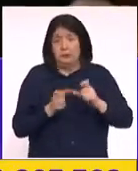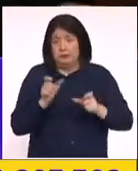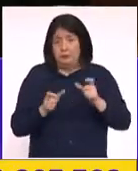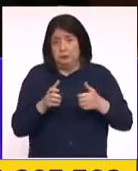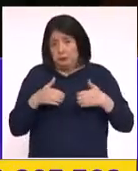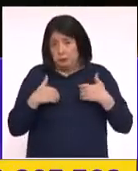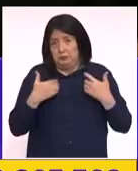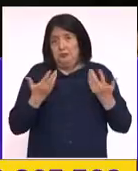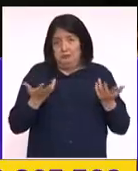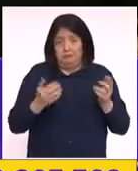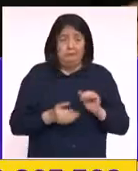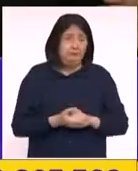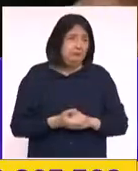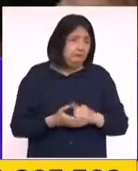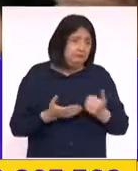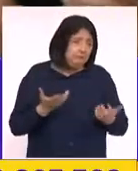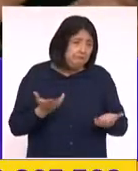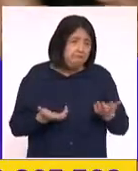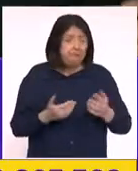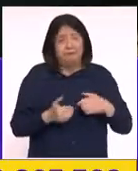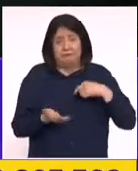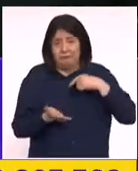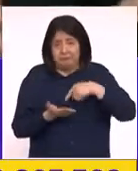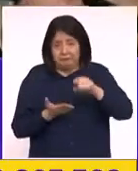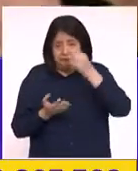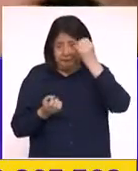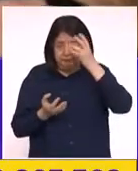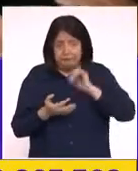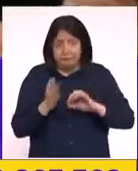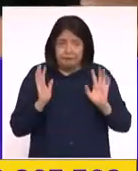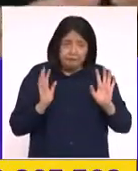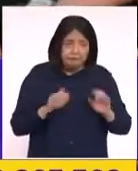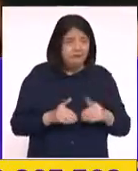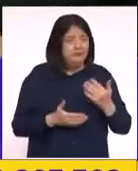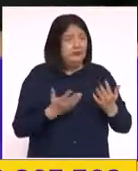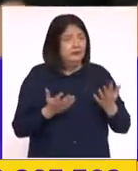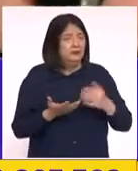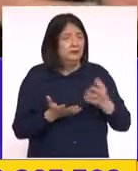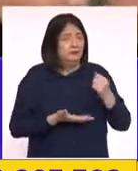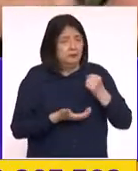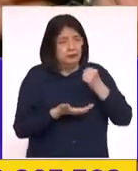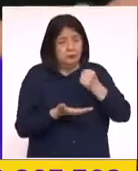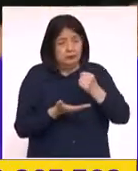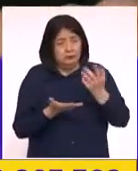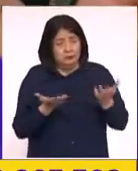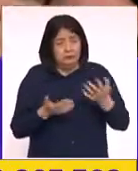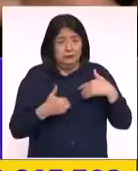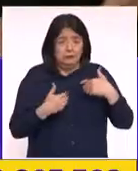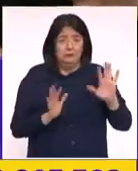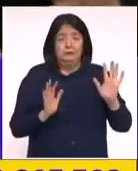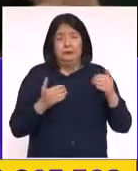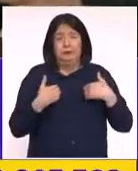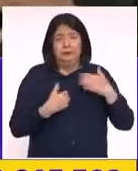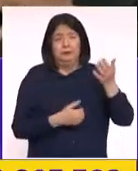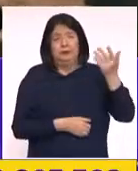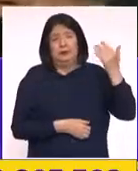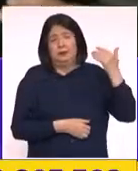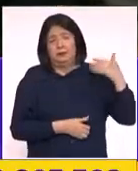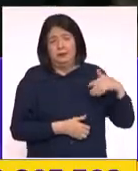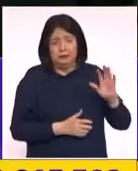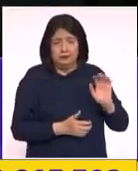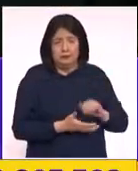opción de enviar la información, y bueno, y por la recompensa ya hubiésemos tenido con